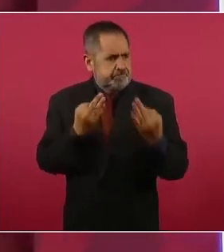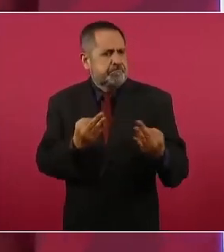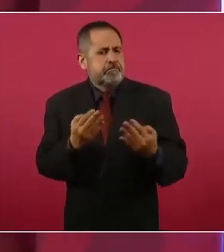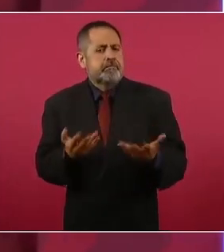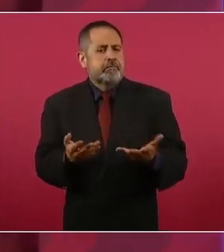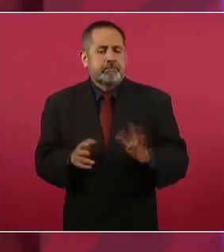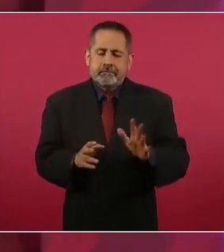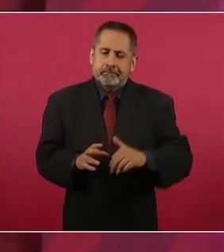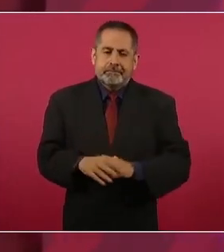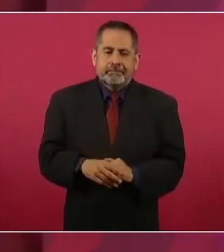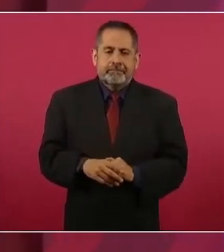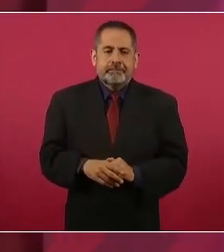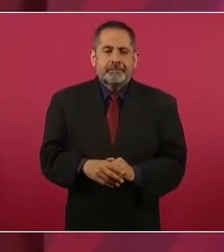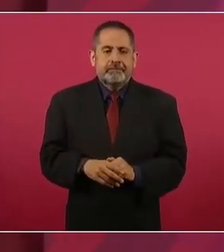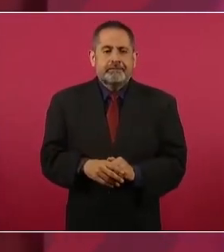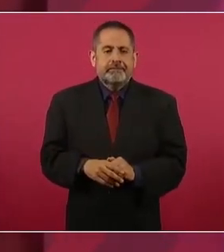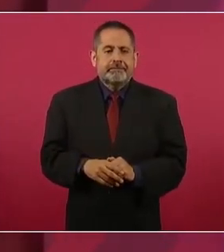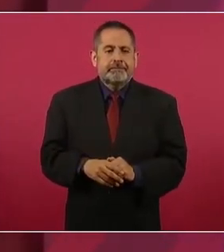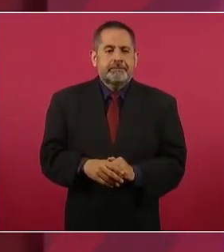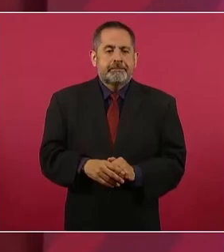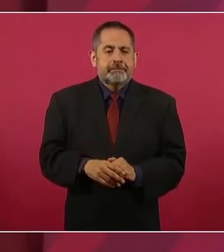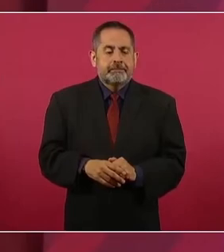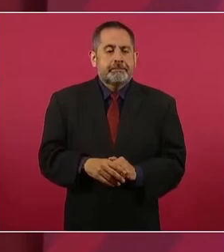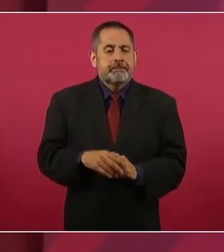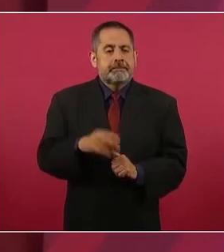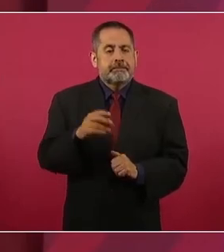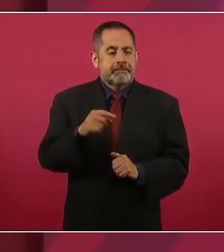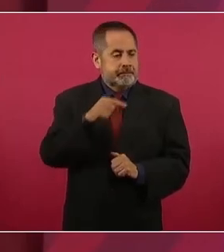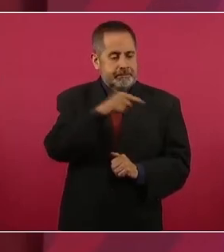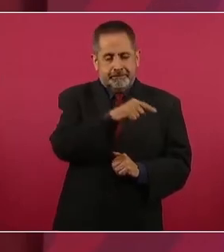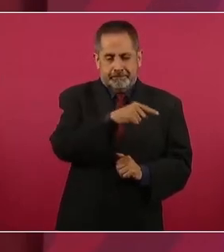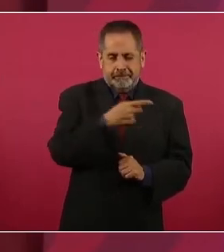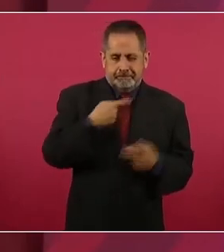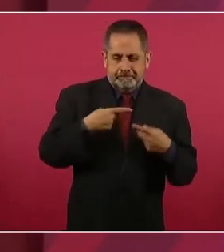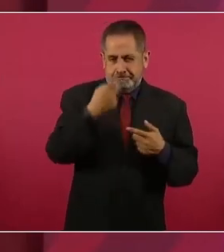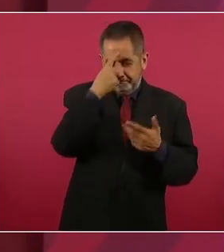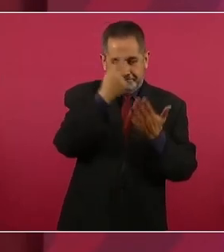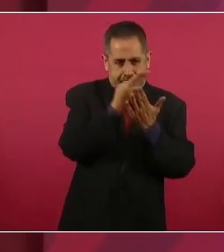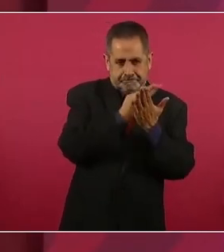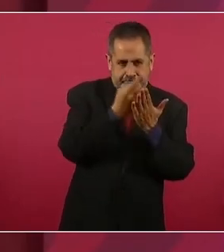Lo que se le olvida al caricaturista,